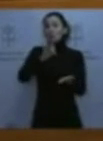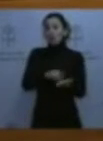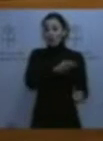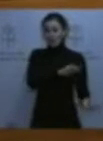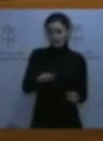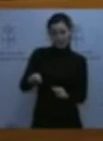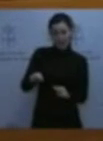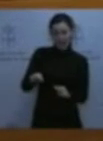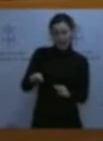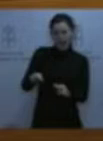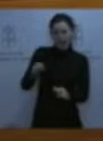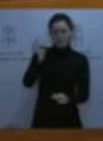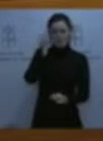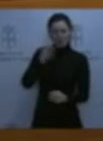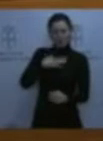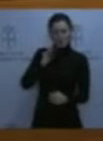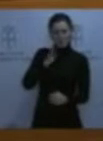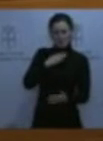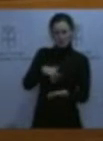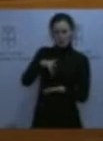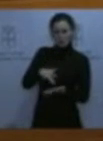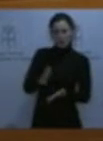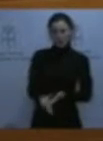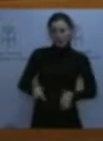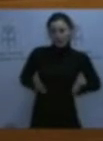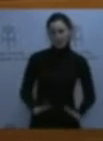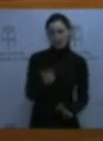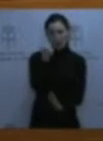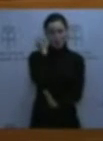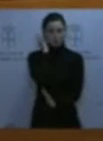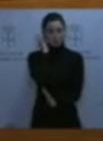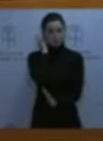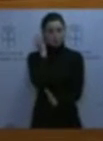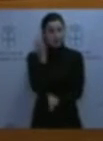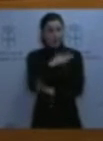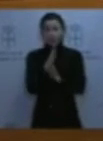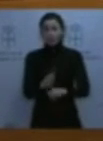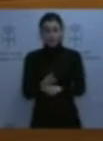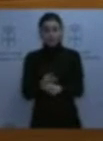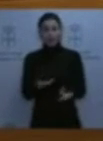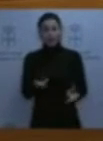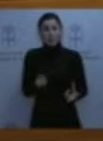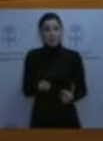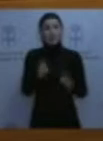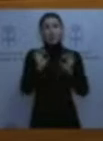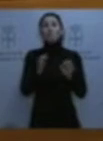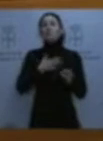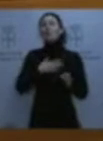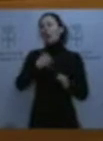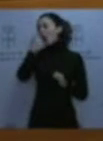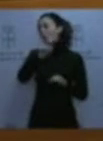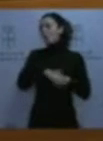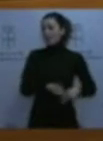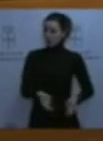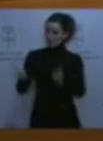mujeres. Muchas madres sufrieron el robo de hijos e hijas y también cabía hasta la potestad del marido para darlos